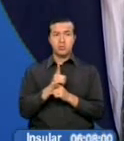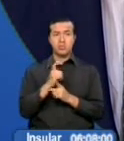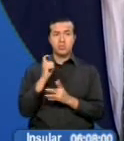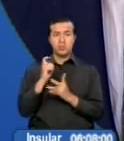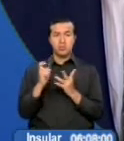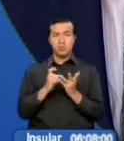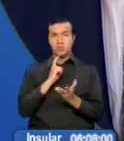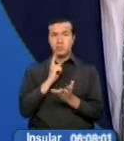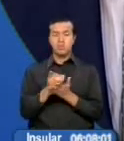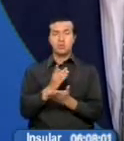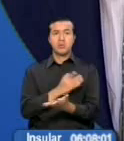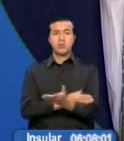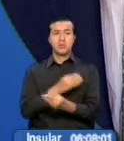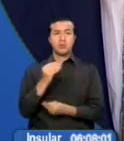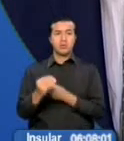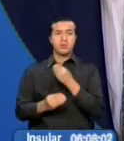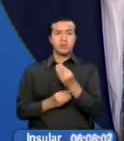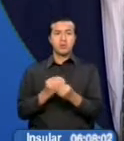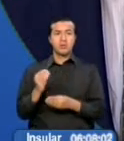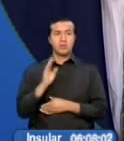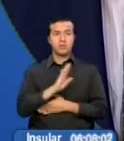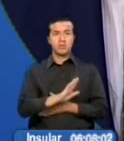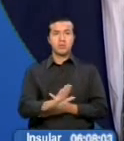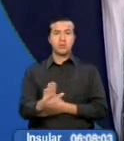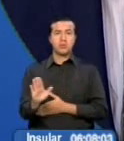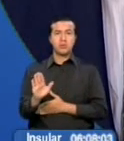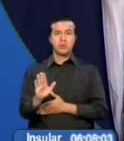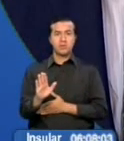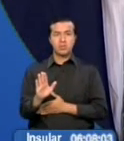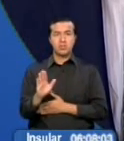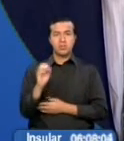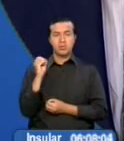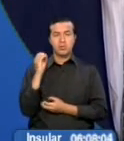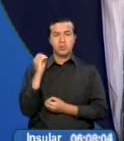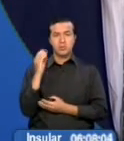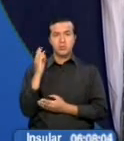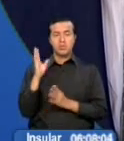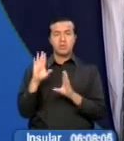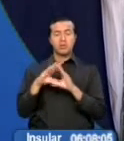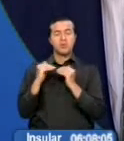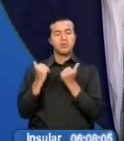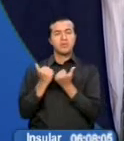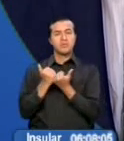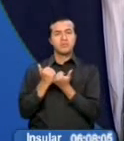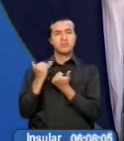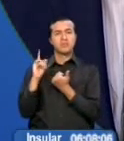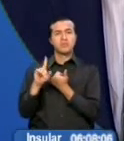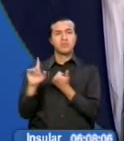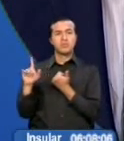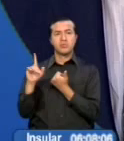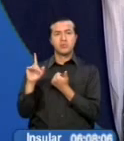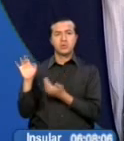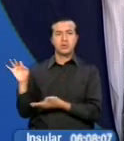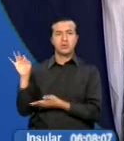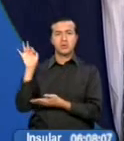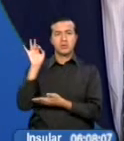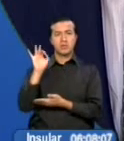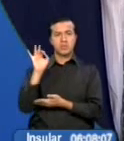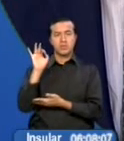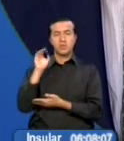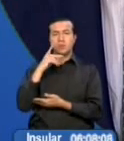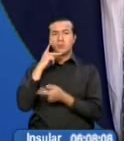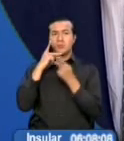semana anterior fue una aprobación por el Congreso de la República en su calidad de representante del